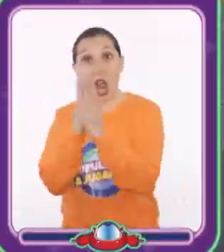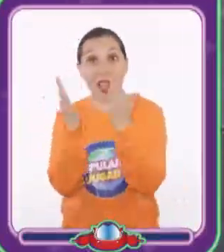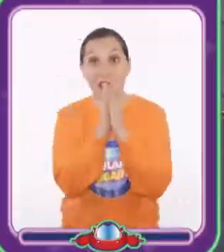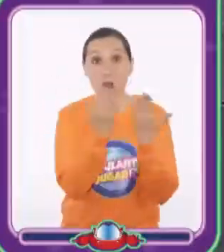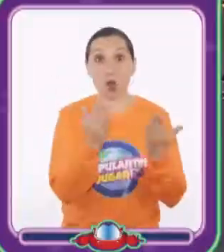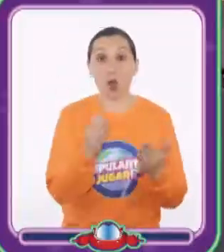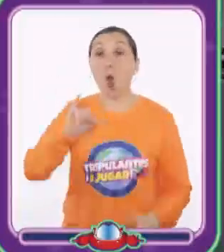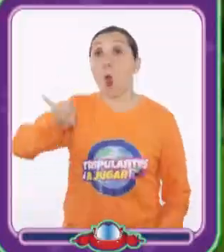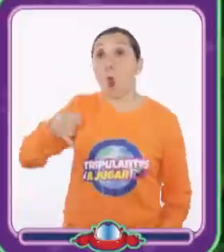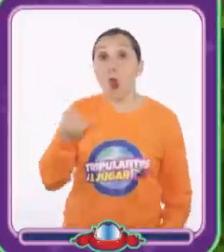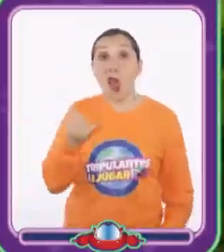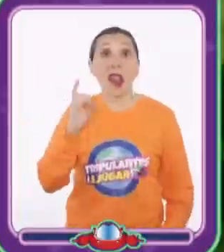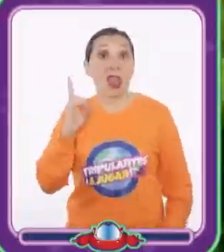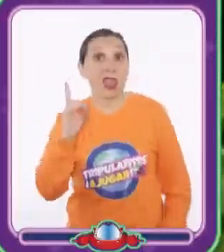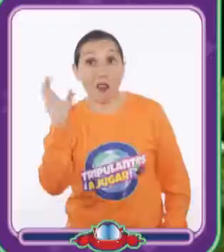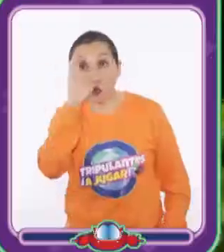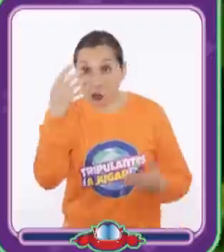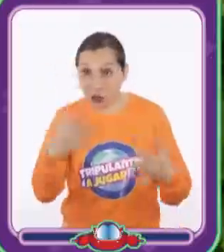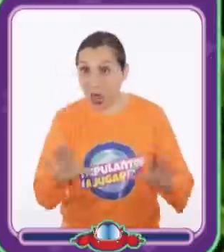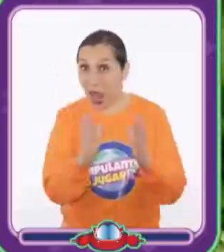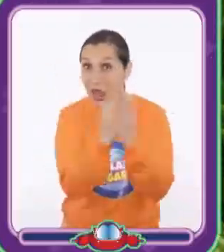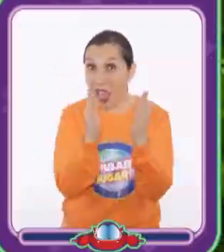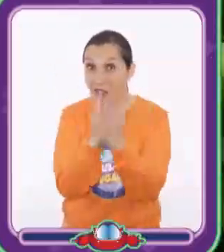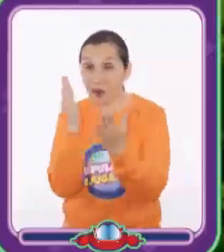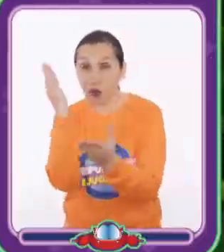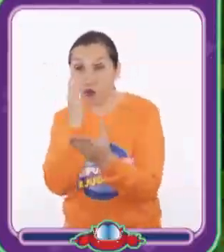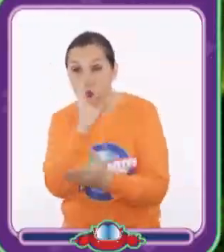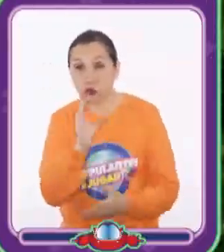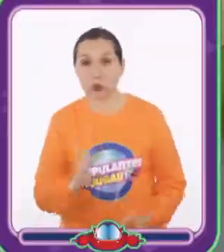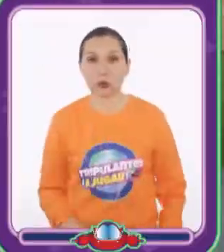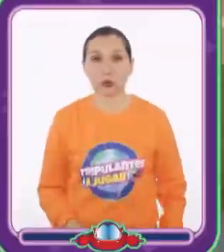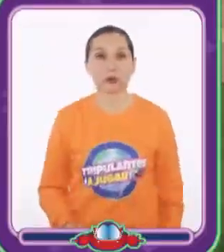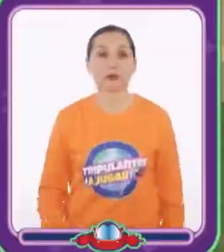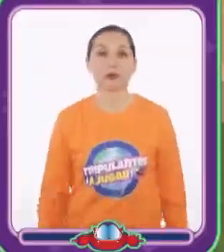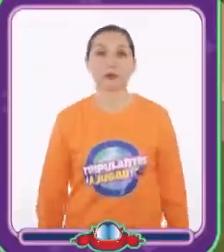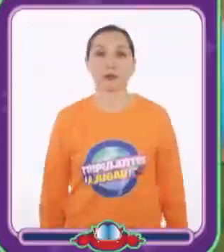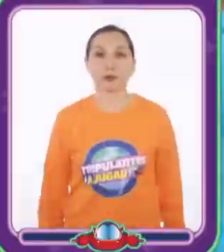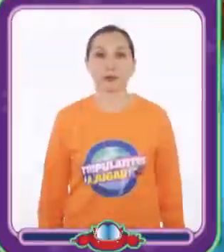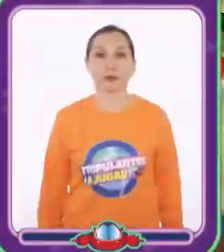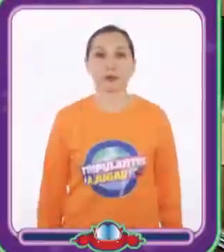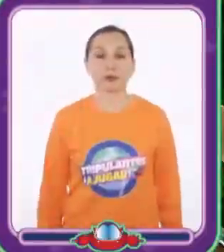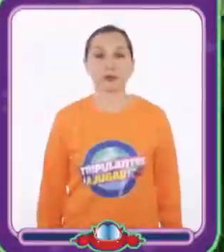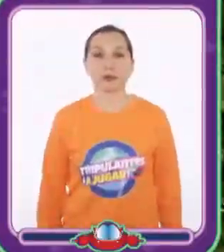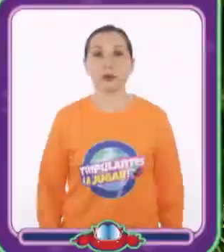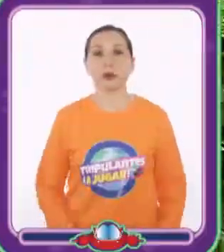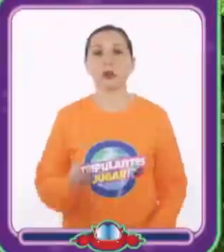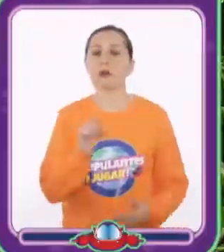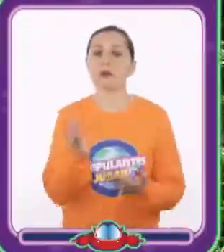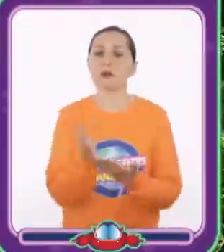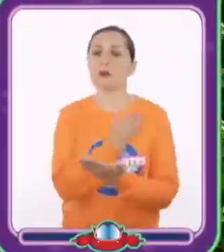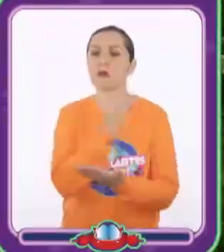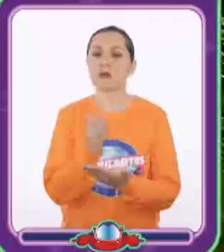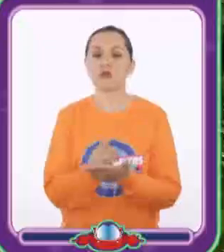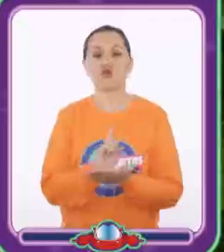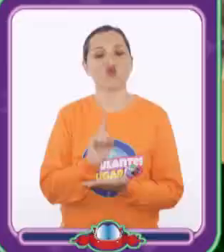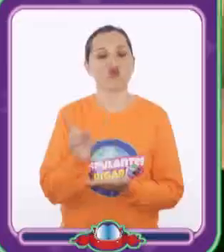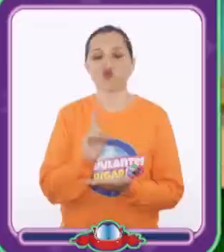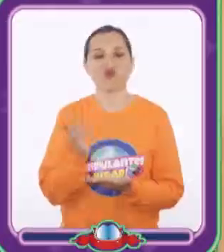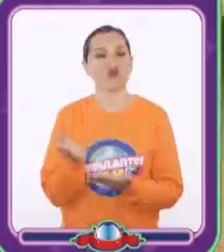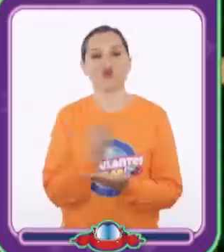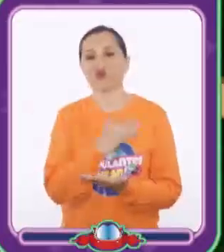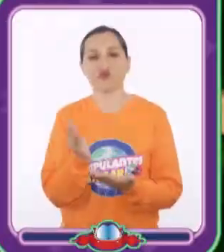libros? ¡Juliana, Dairelis! ¿Buscaron en los libros? Por ejemplo, por aquí... A ver, la pequeña Lislen... No...